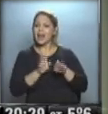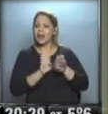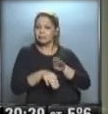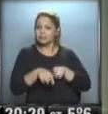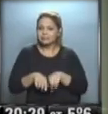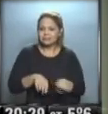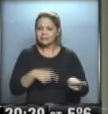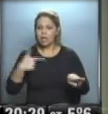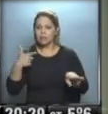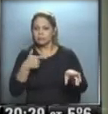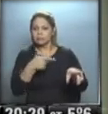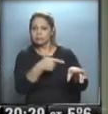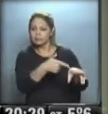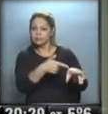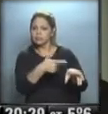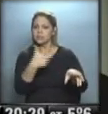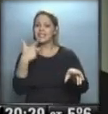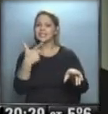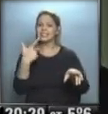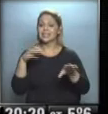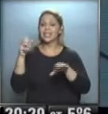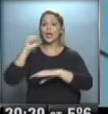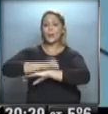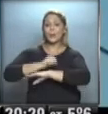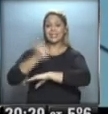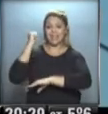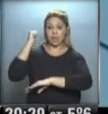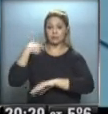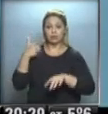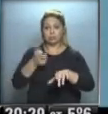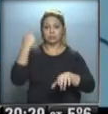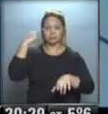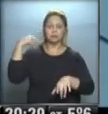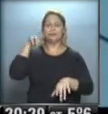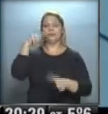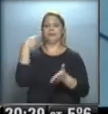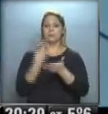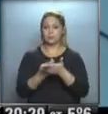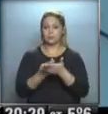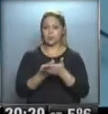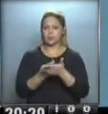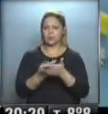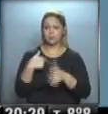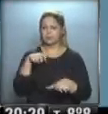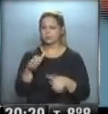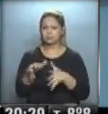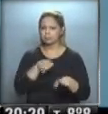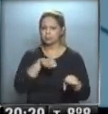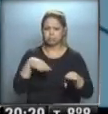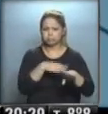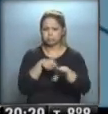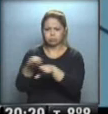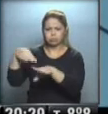arranca le disparan, 3 disparos que entra por la ventanilla trasera, lo dejan inconsciente. El coche se transforma en un arma mortal, atropella